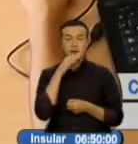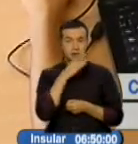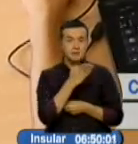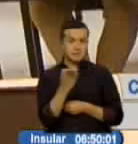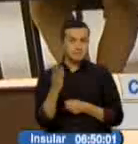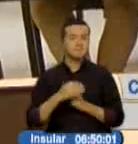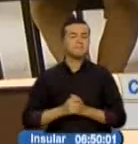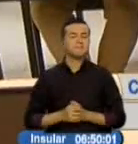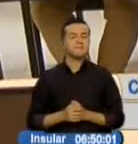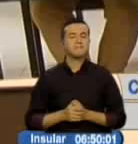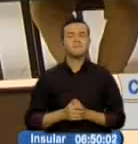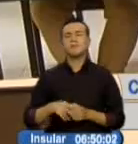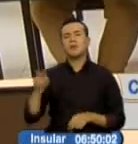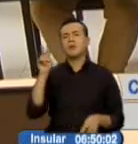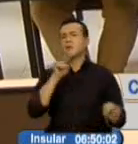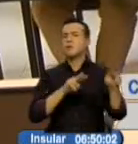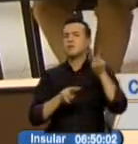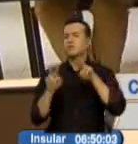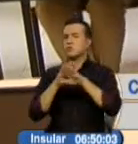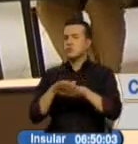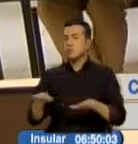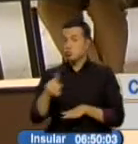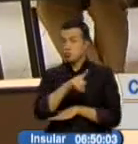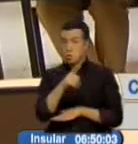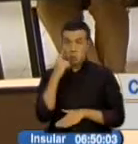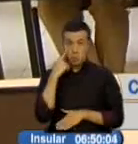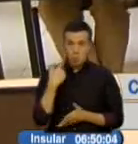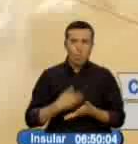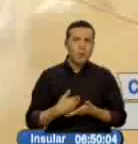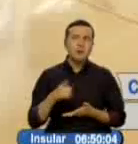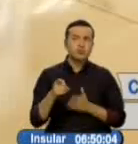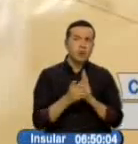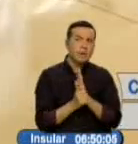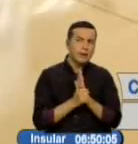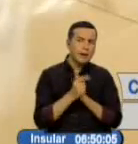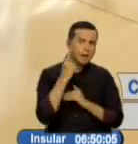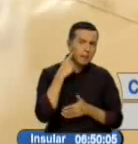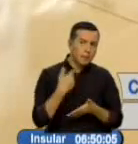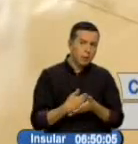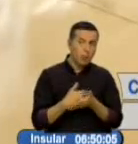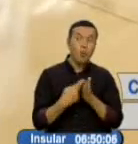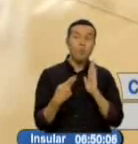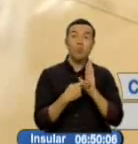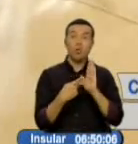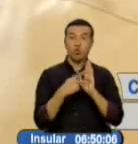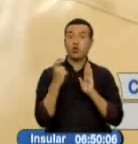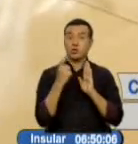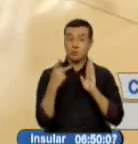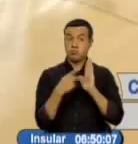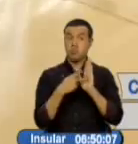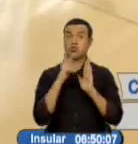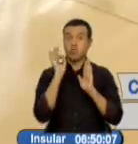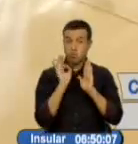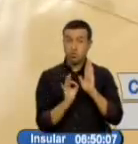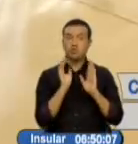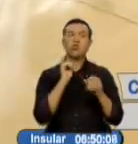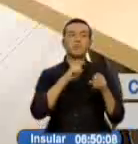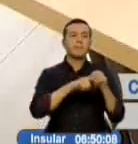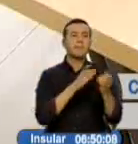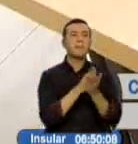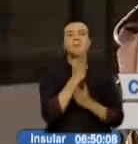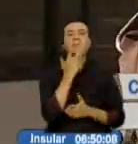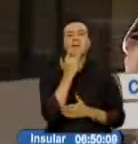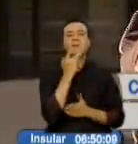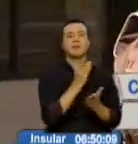pública. En esta evaluación, los estudiantes deben demostrar sus aptitudes y alcanzar un puntaje mínimo para optar por la carrera de su